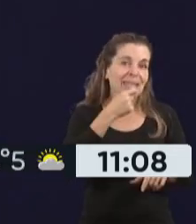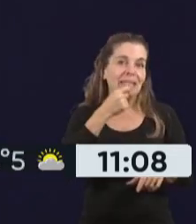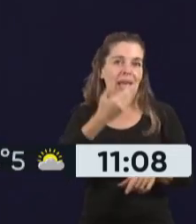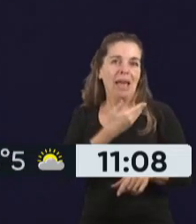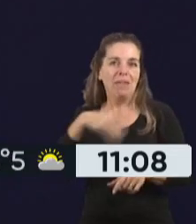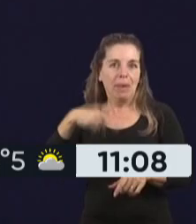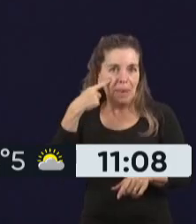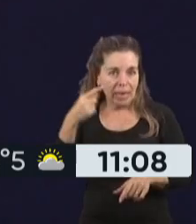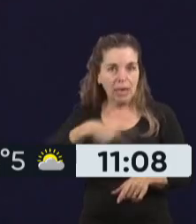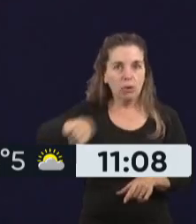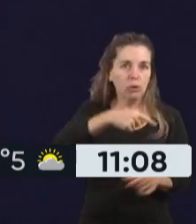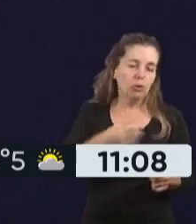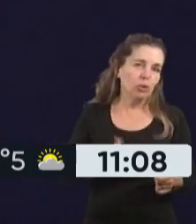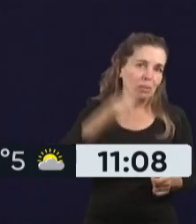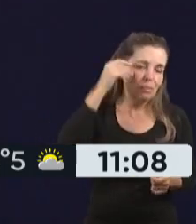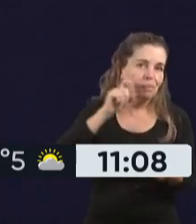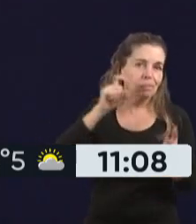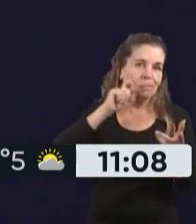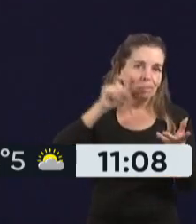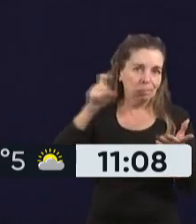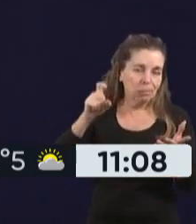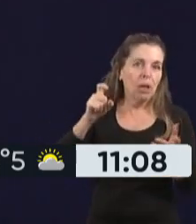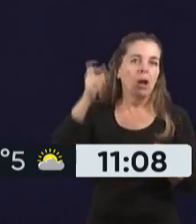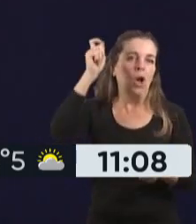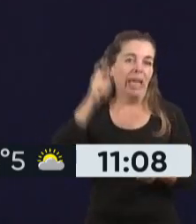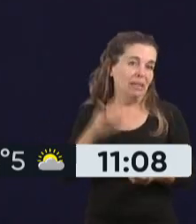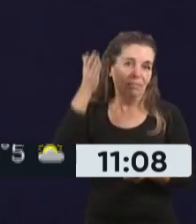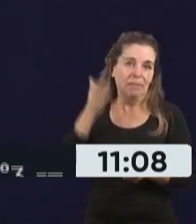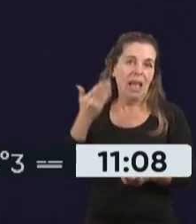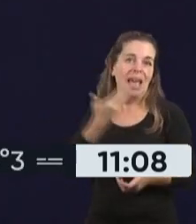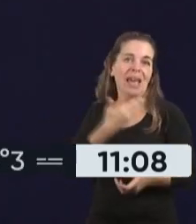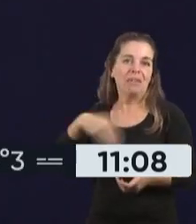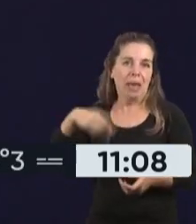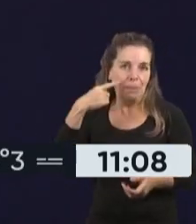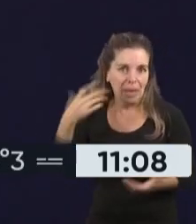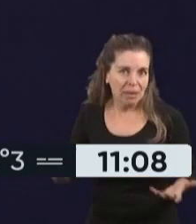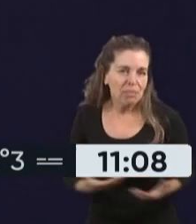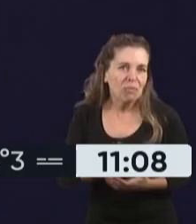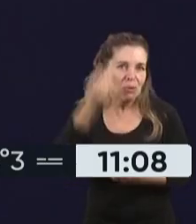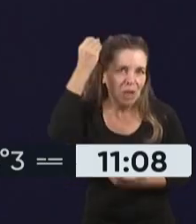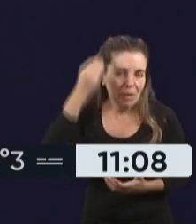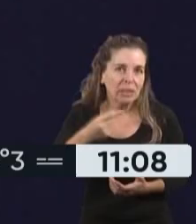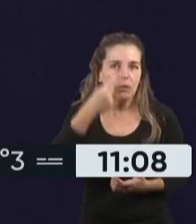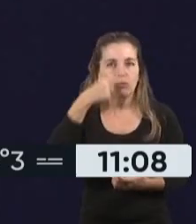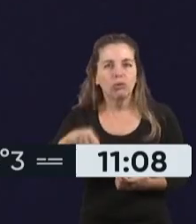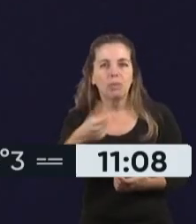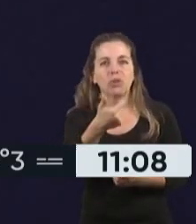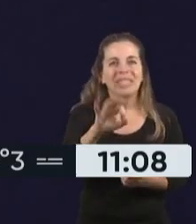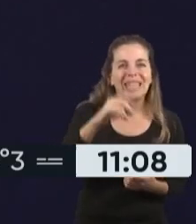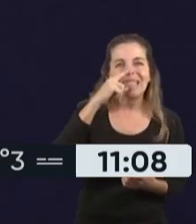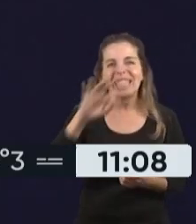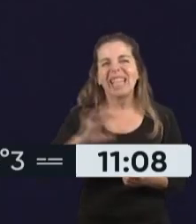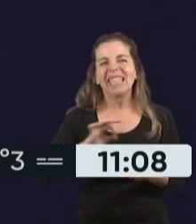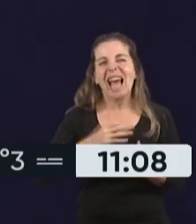sido incumplidores seriales, fue con el Fondo Monetario a través de nuestros últimos 60 o 70 años de relación